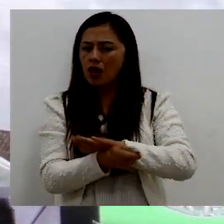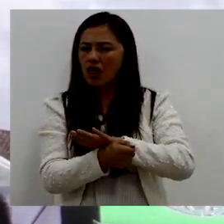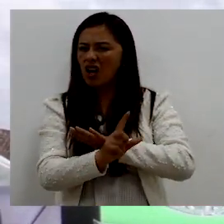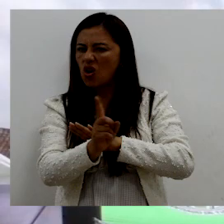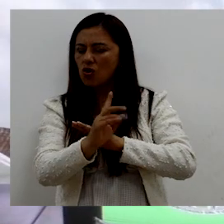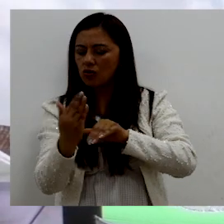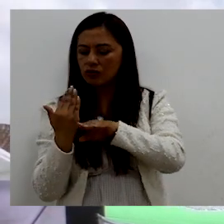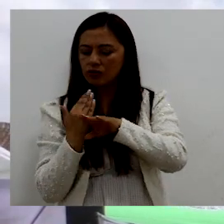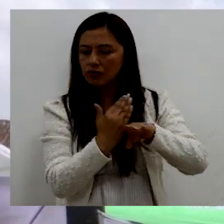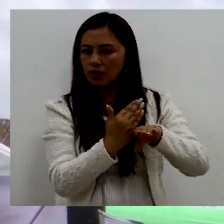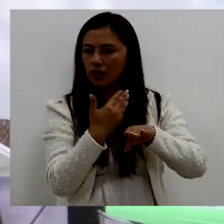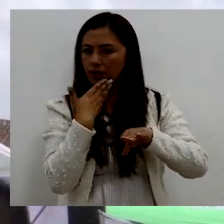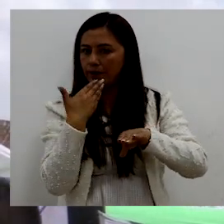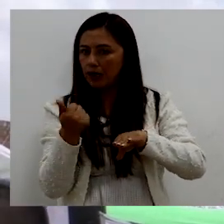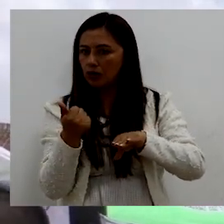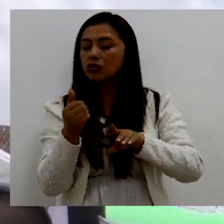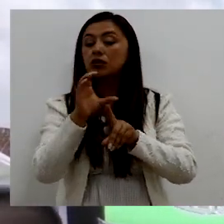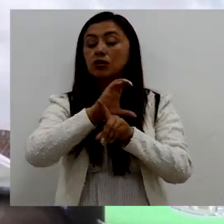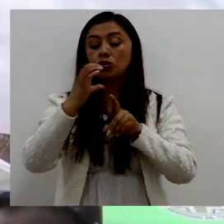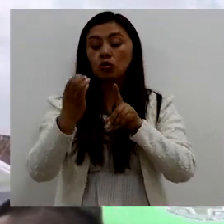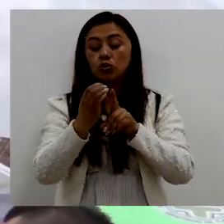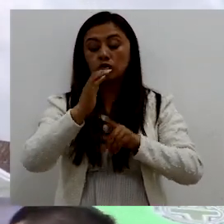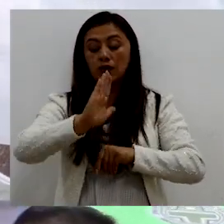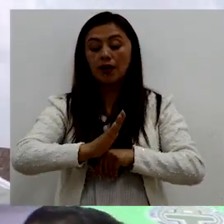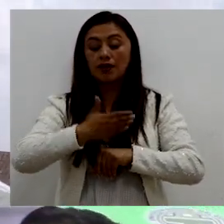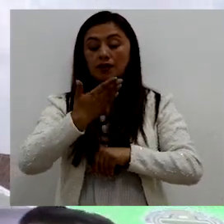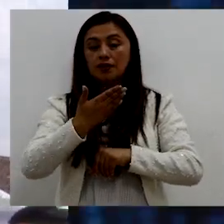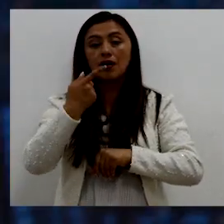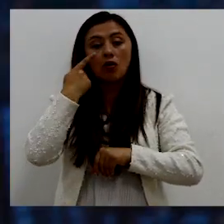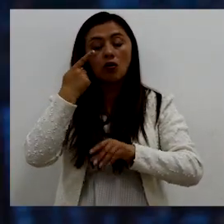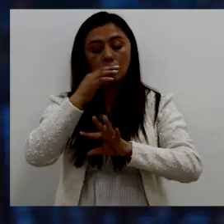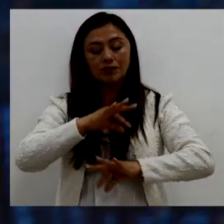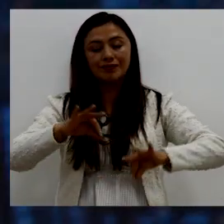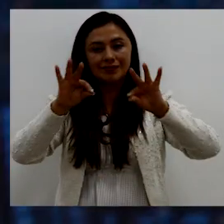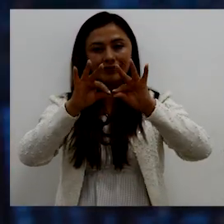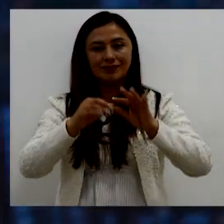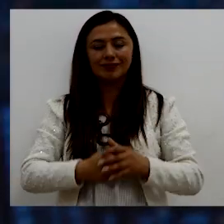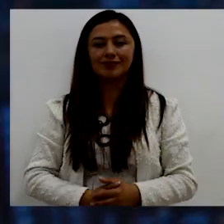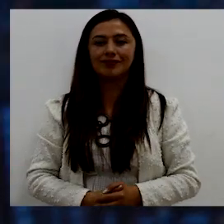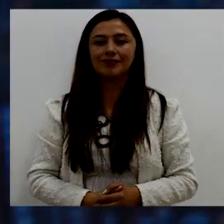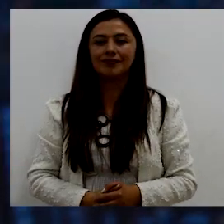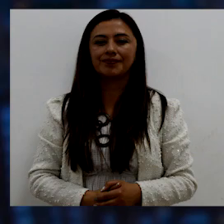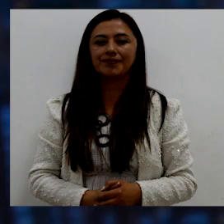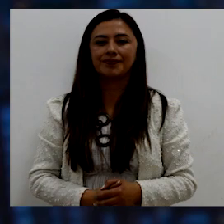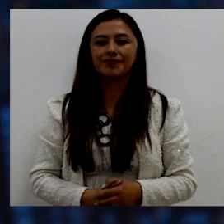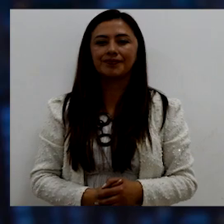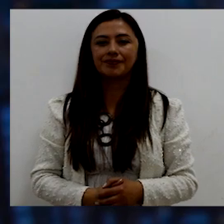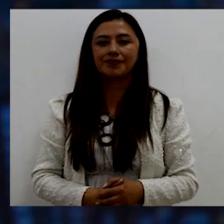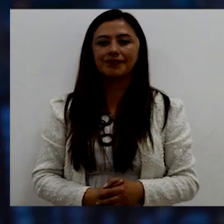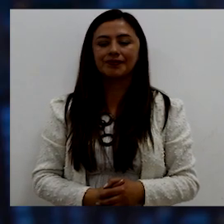la corrupción, es un tema cultural que puede ser modificado.